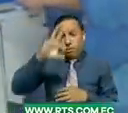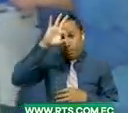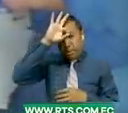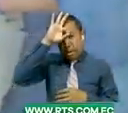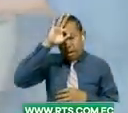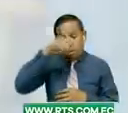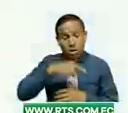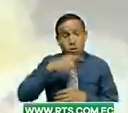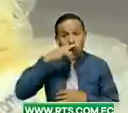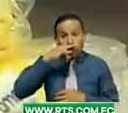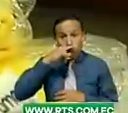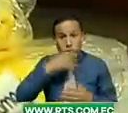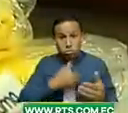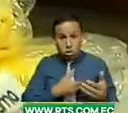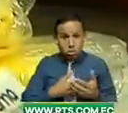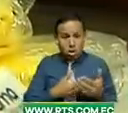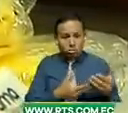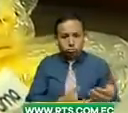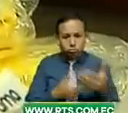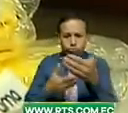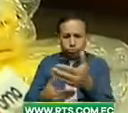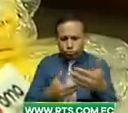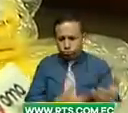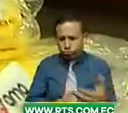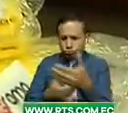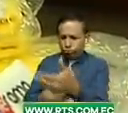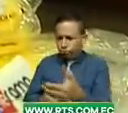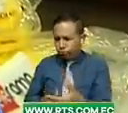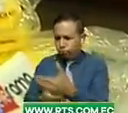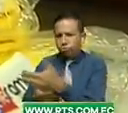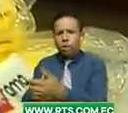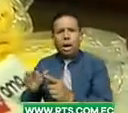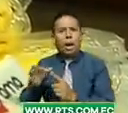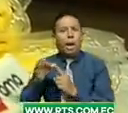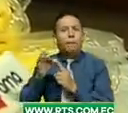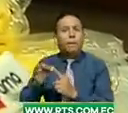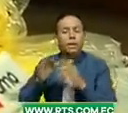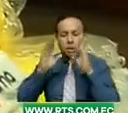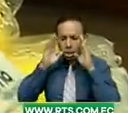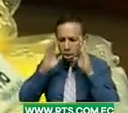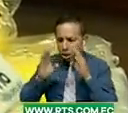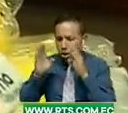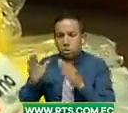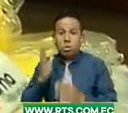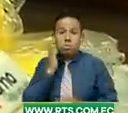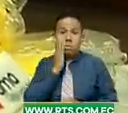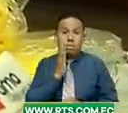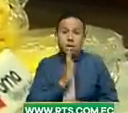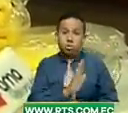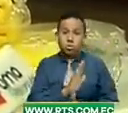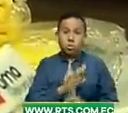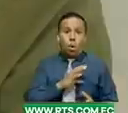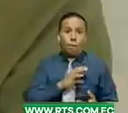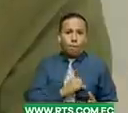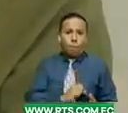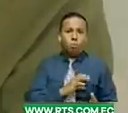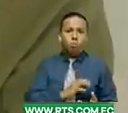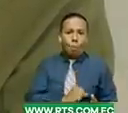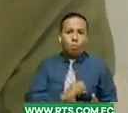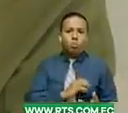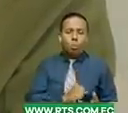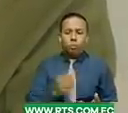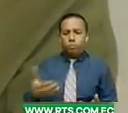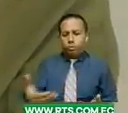la terapia intensiva. Ahora ya ellos están recibiendo alimentación de su madre, el calostro, que es la primera leche que produce la